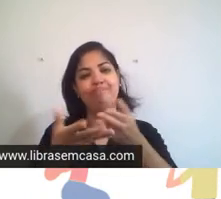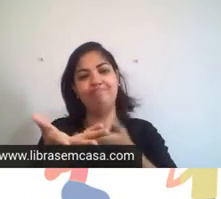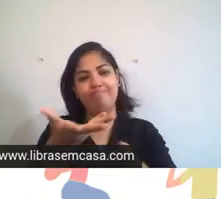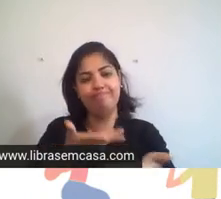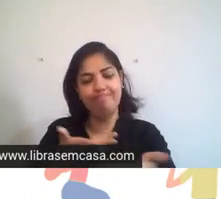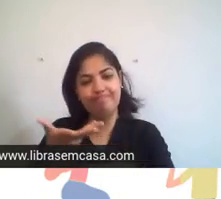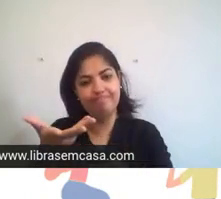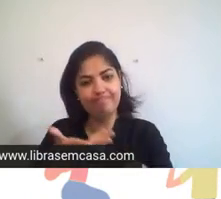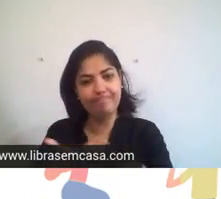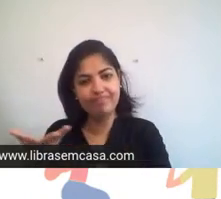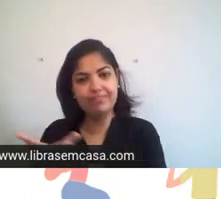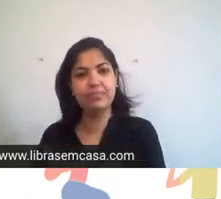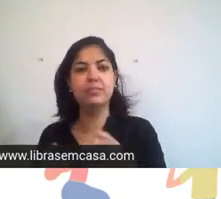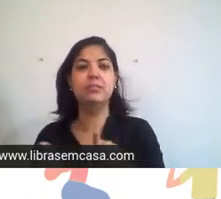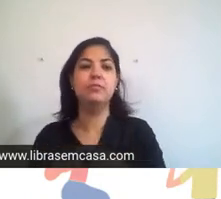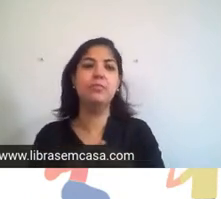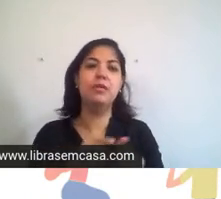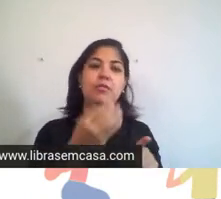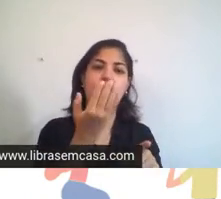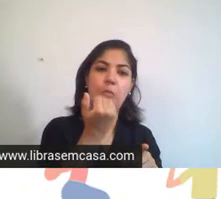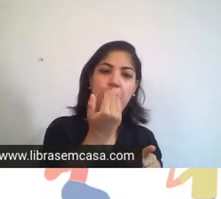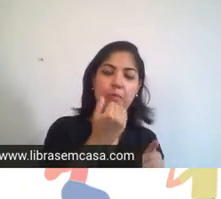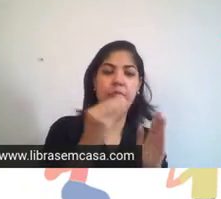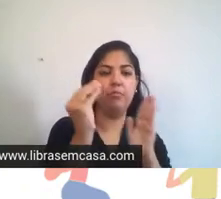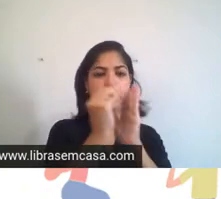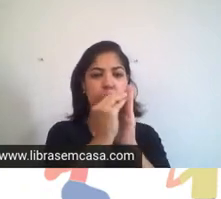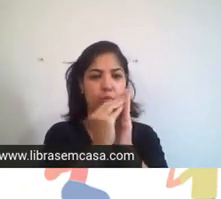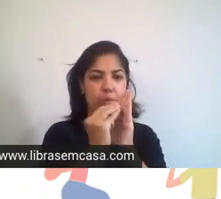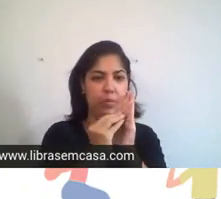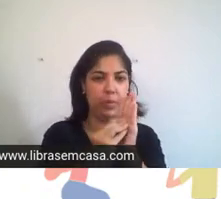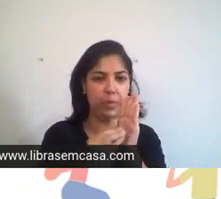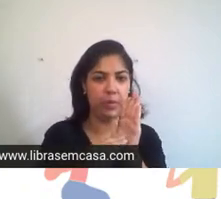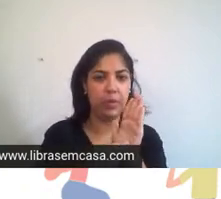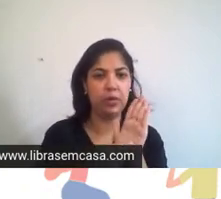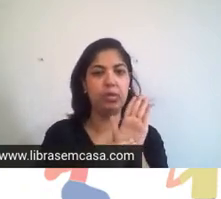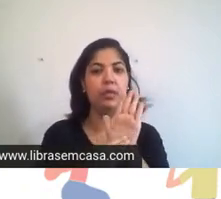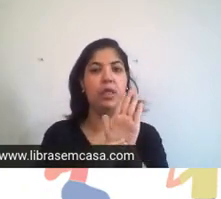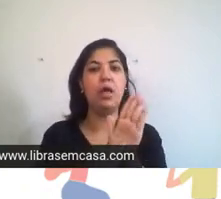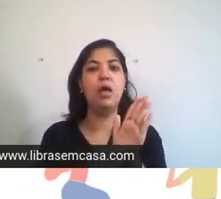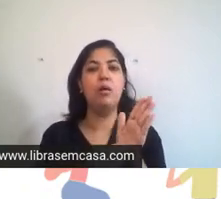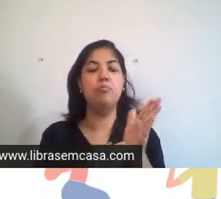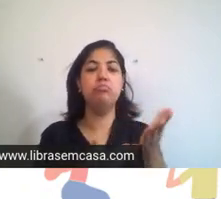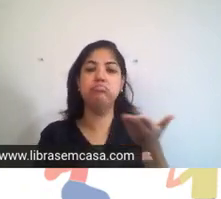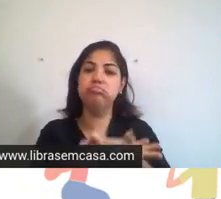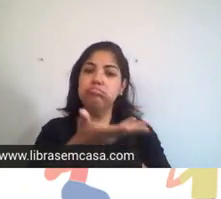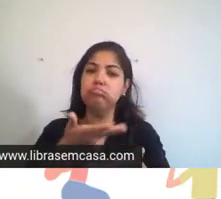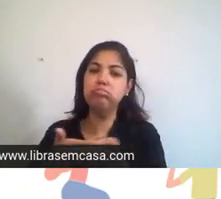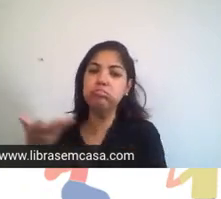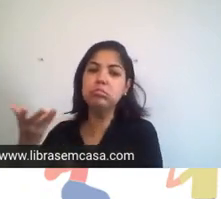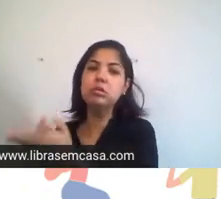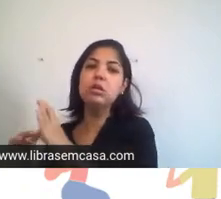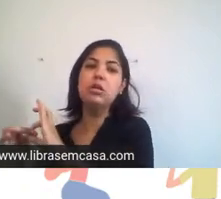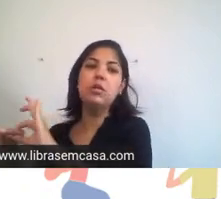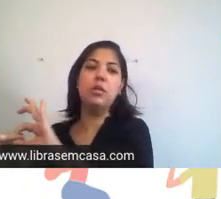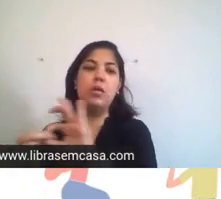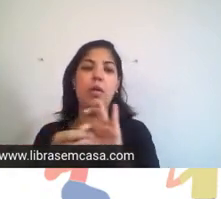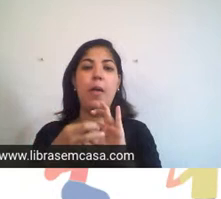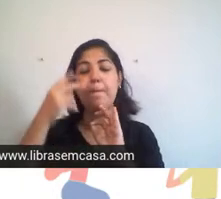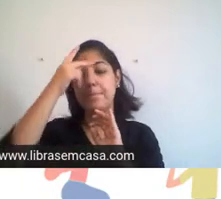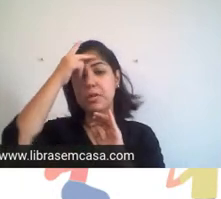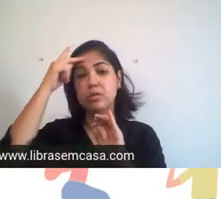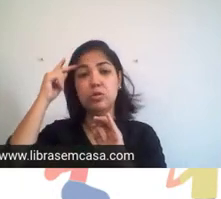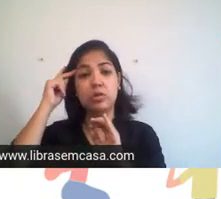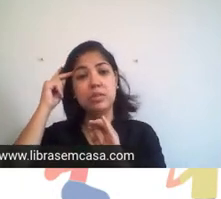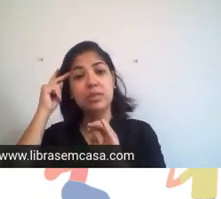y de comedores y de menús solidarios para personas que no estaban pudiendo